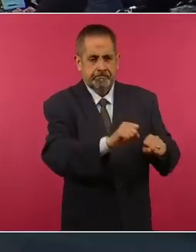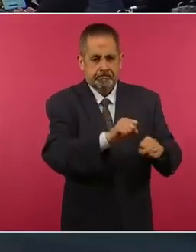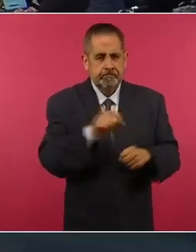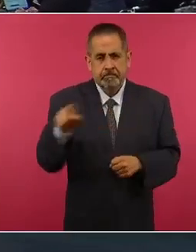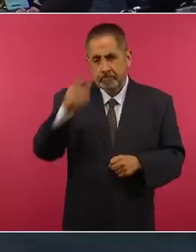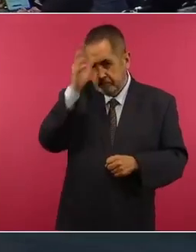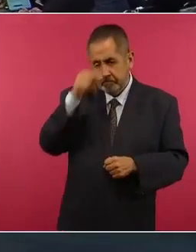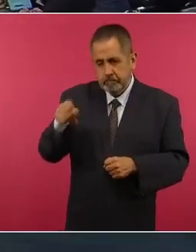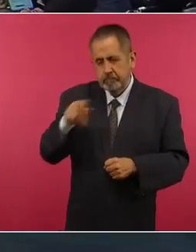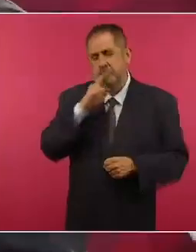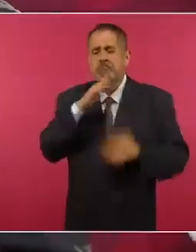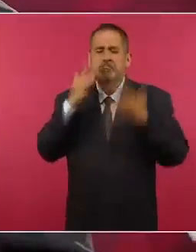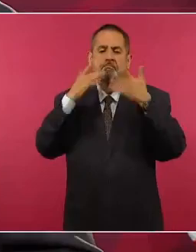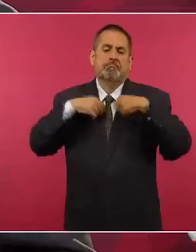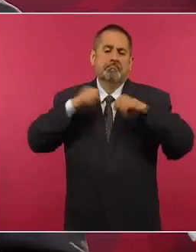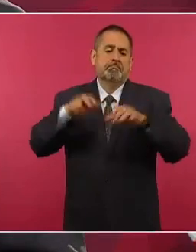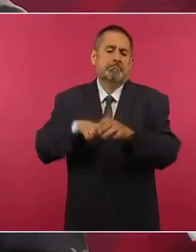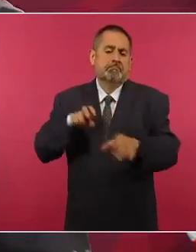O sea,